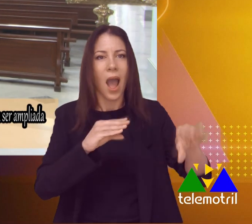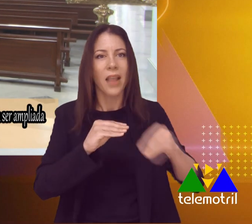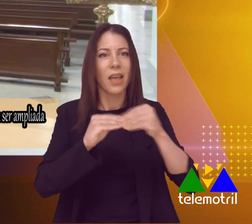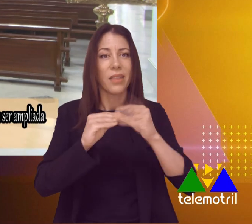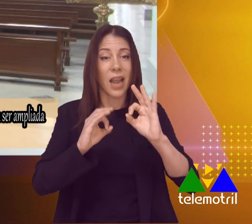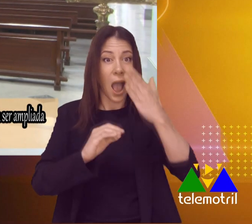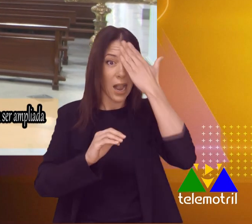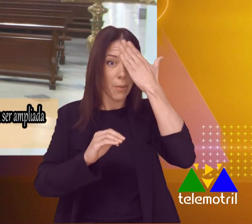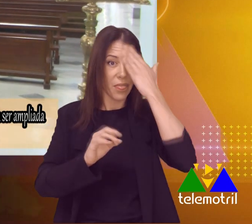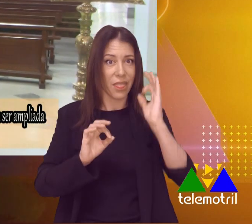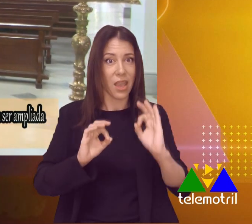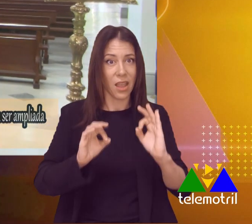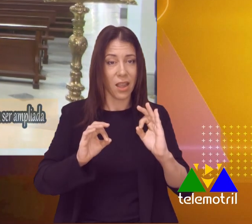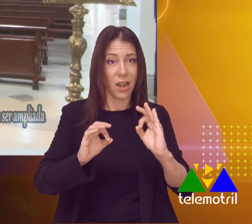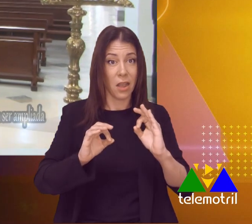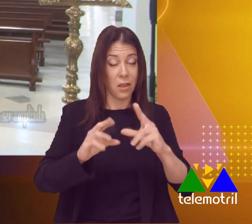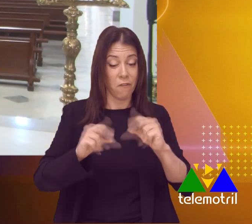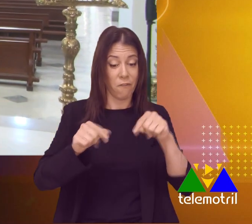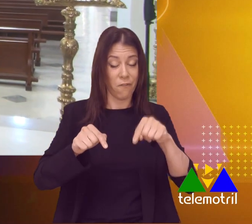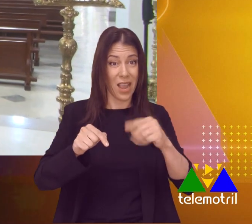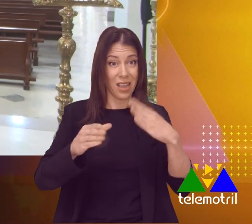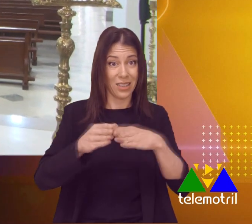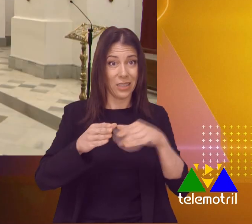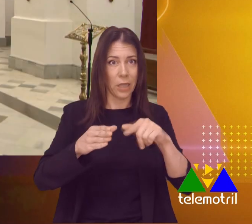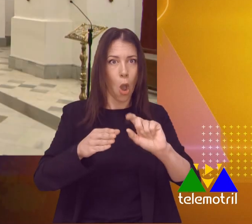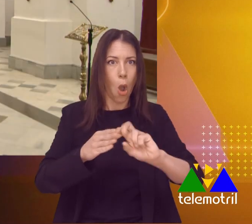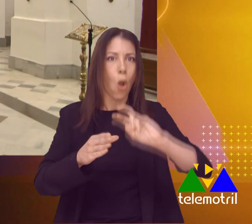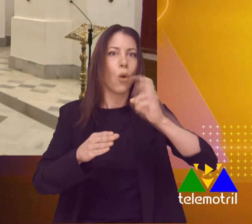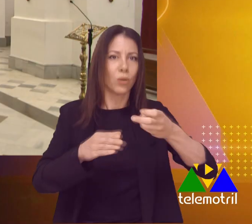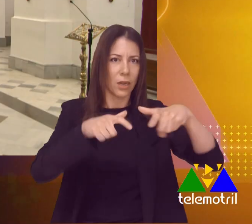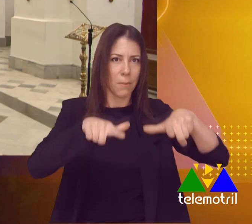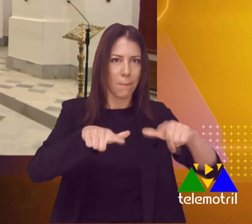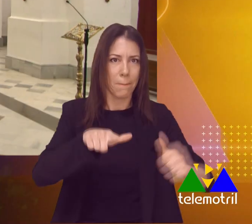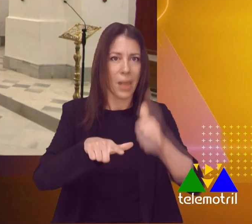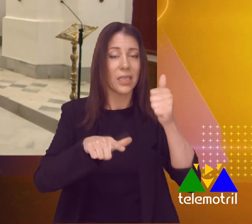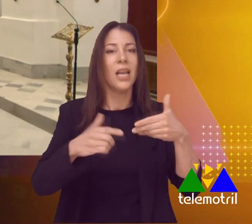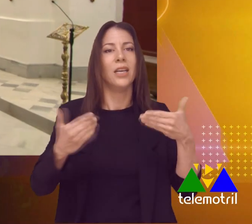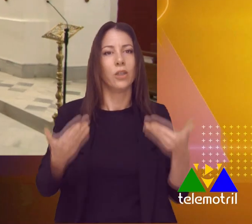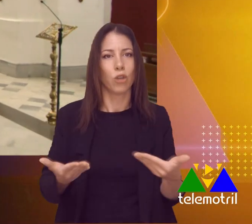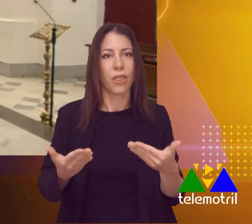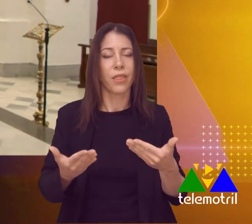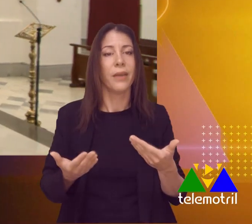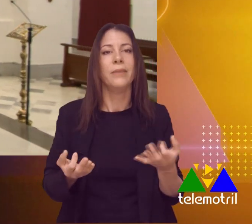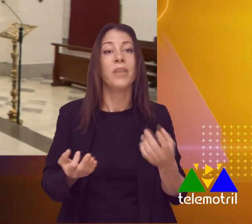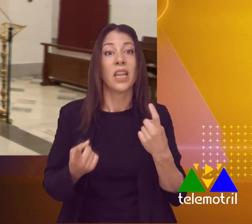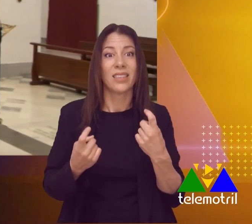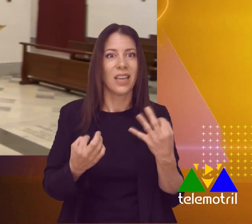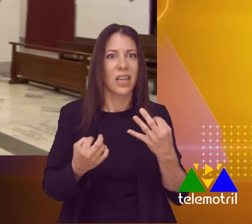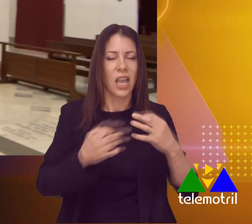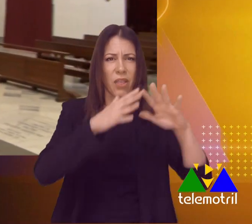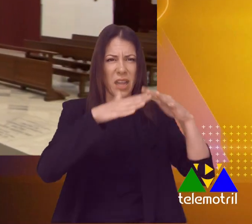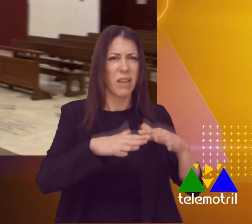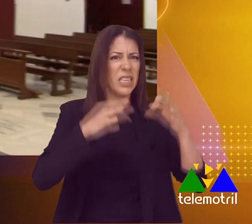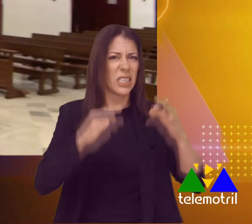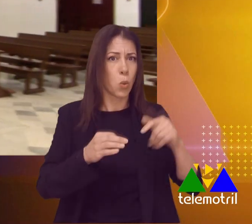la cabecera, es decir, terminada la iglesia, otra nave más. Para ello tienen que derribar, pues seguramente aquí